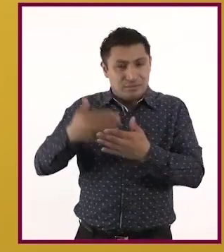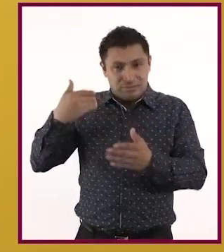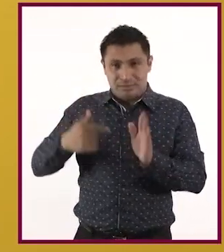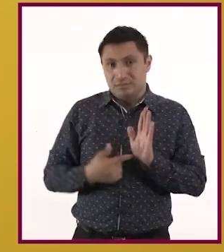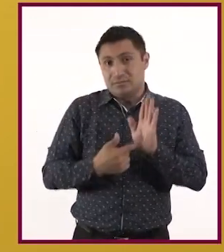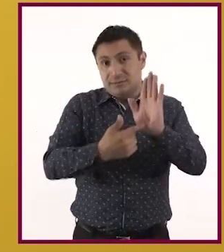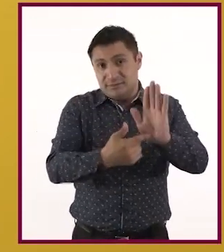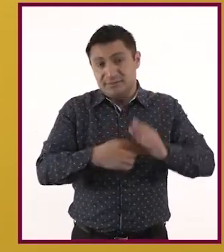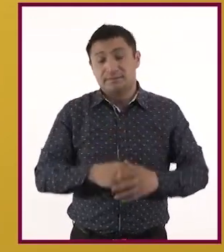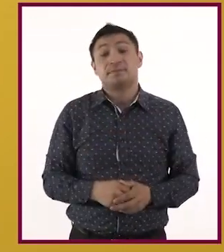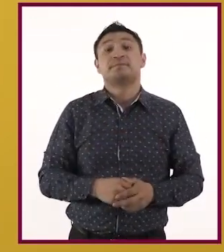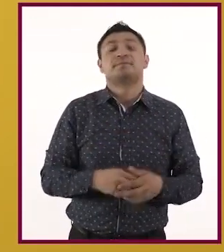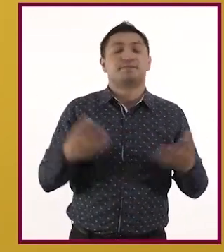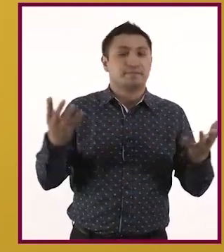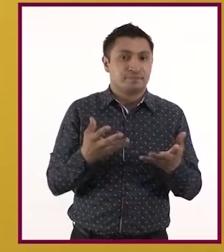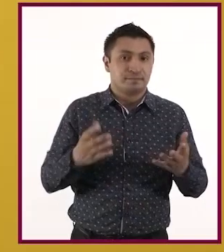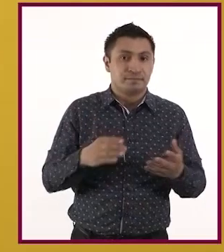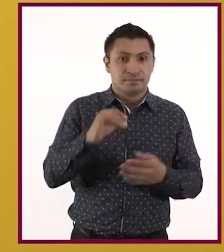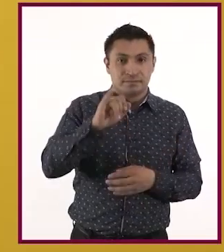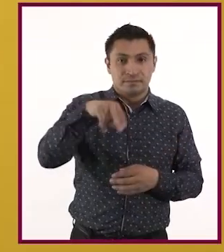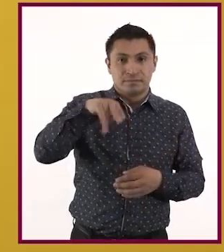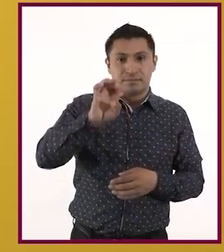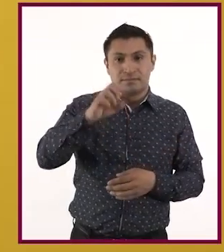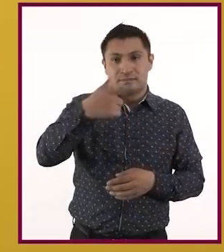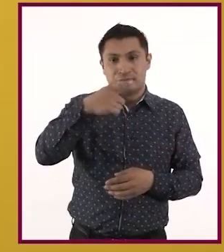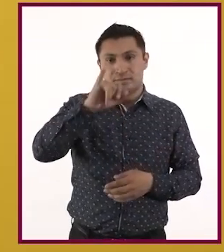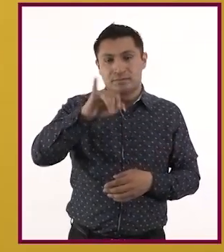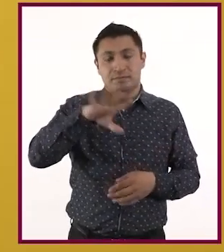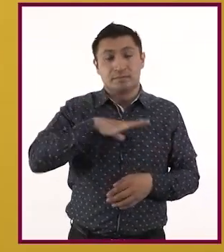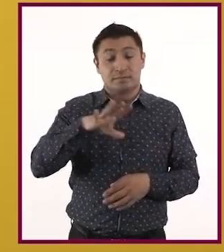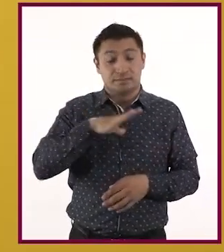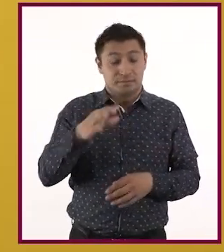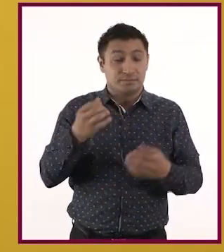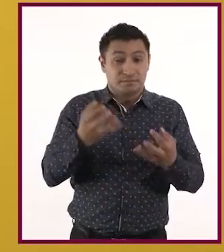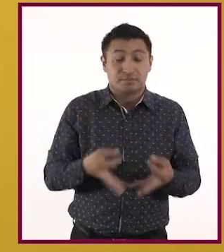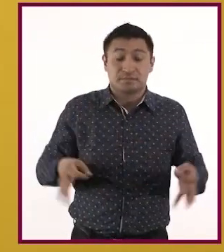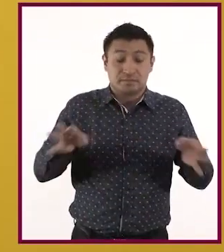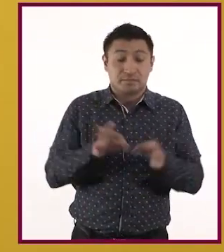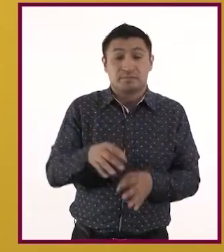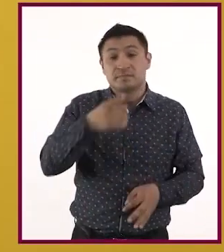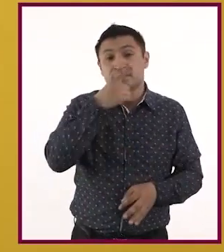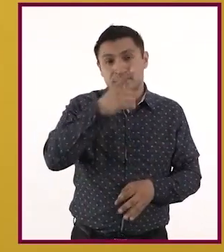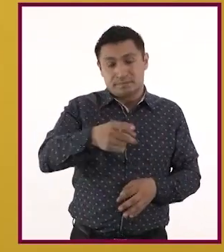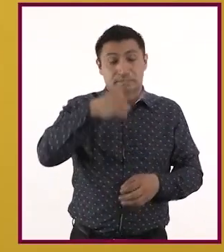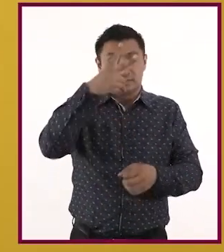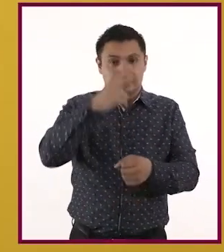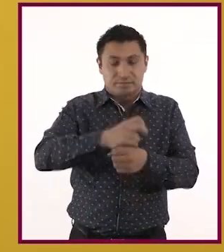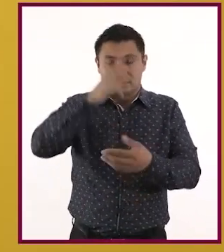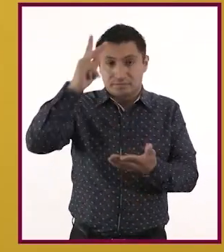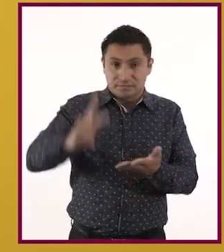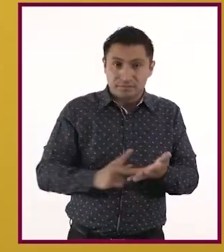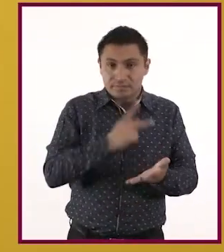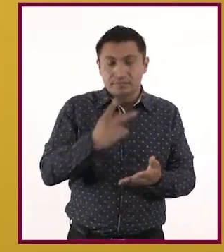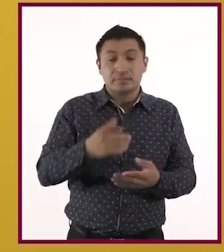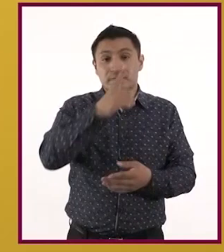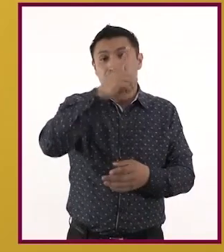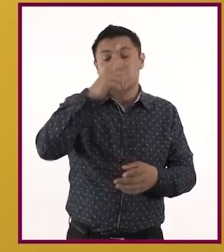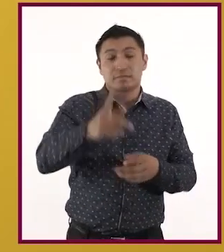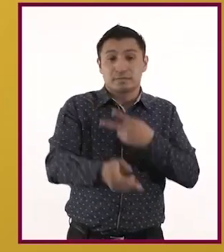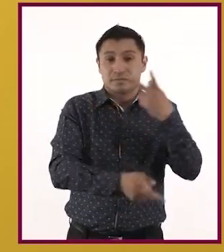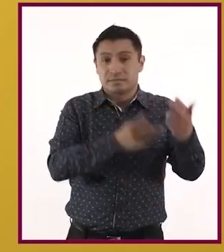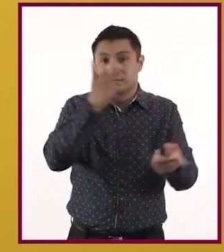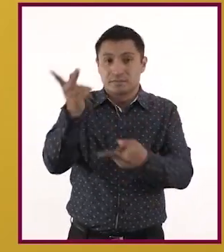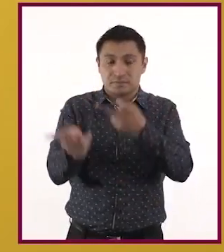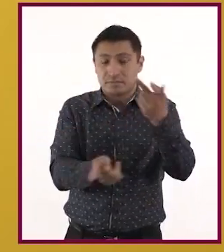Vivienda 2020 llevado a cabo por el INEGI. Algo que es importante señalar es que por segunda ocasión en el cuestionario del